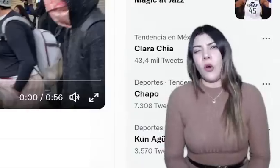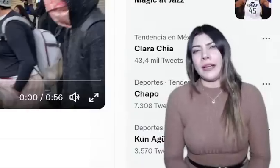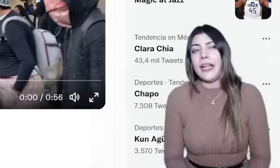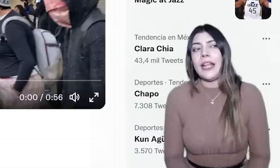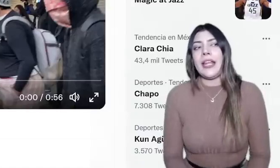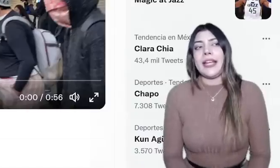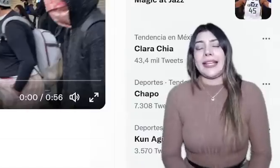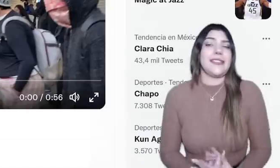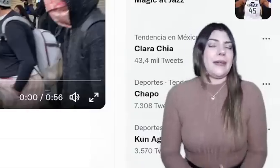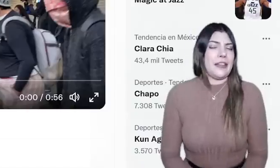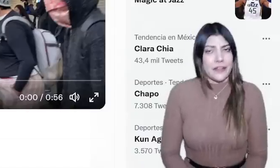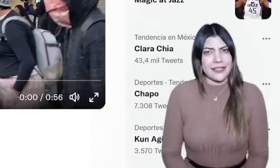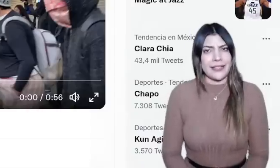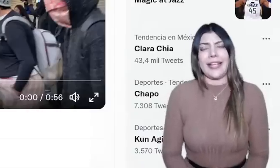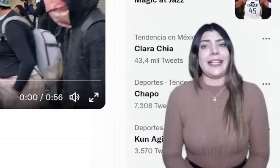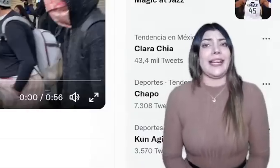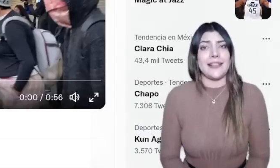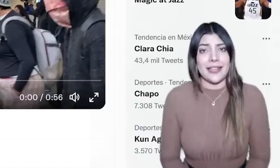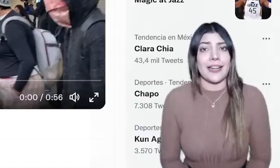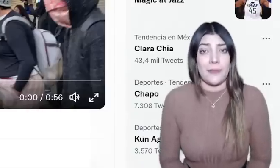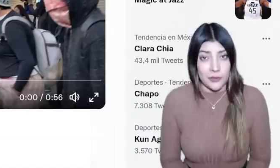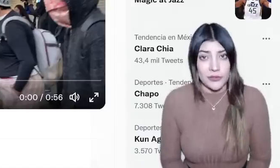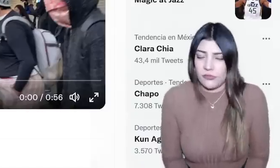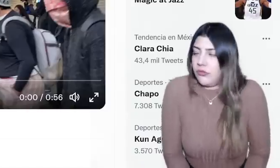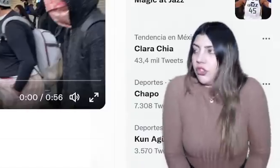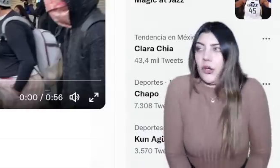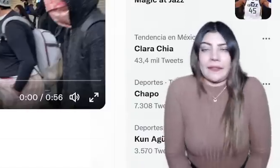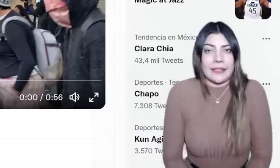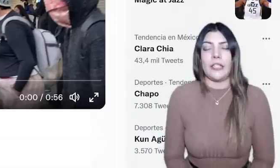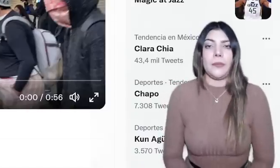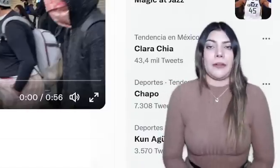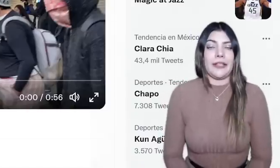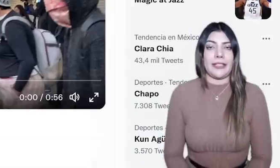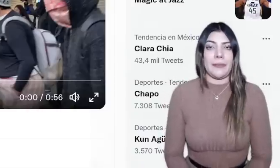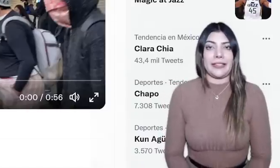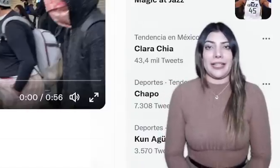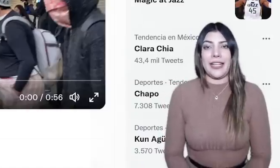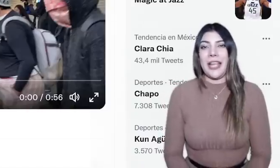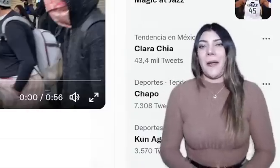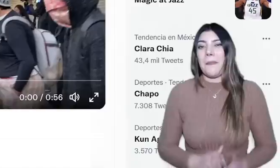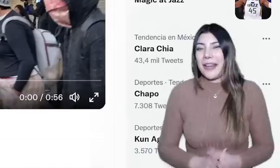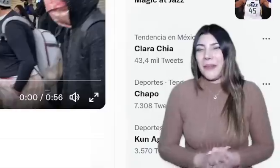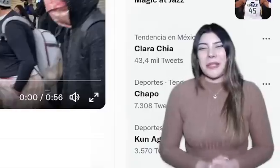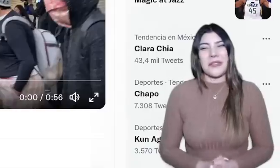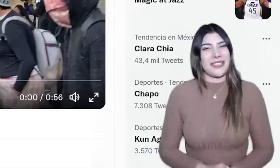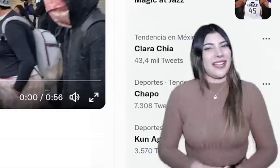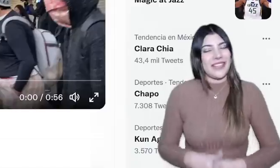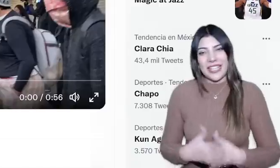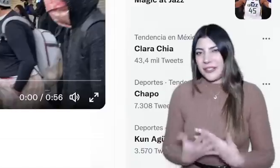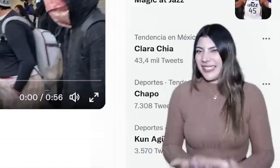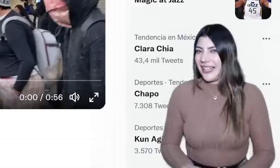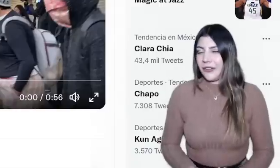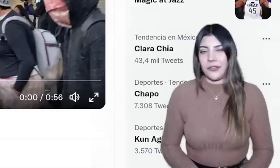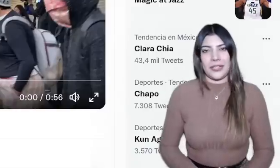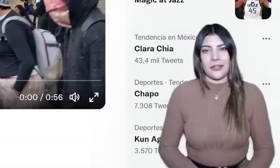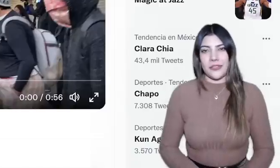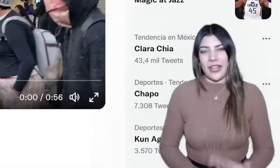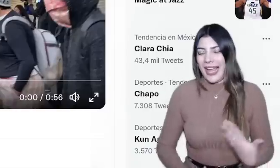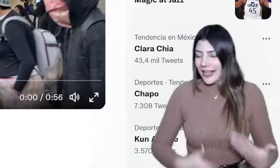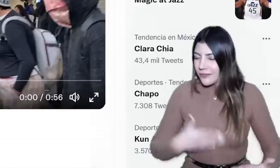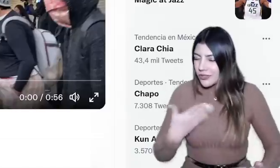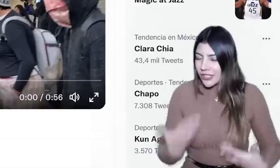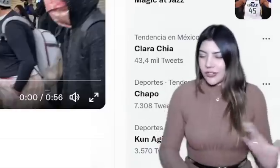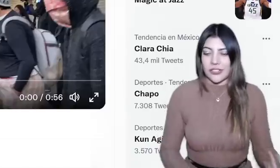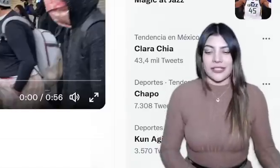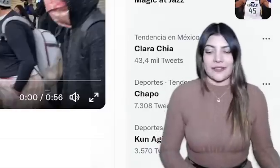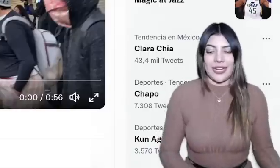esta joven, que se manifiesten y que quieran alzar la voz. Yo lo entiendo perfectamente. Pero amigos, la vida no es tan color de rosa.